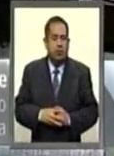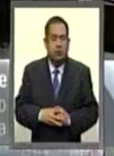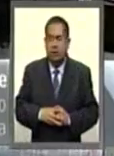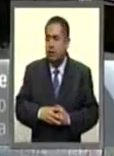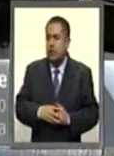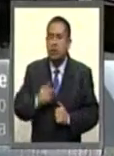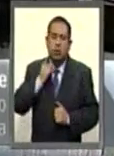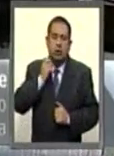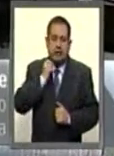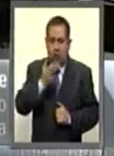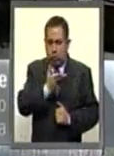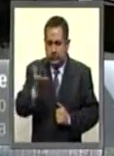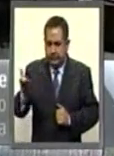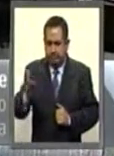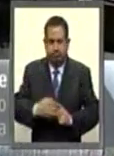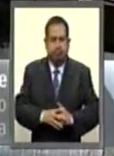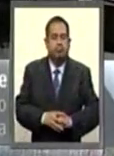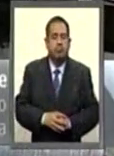legisladores.